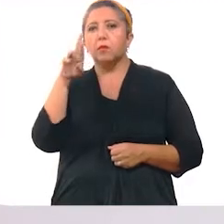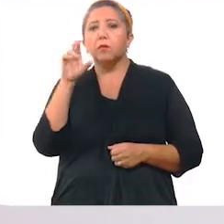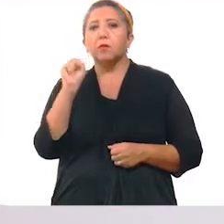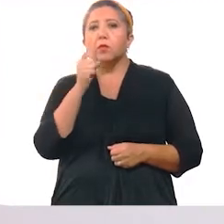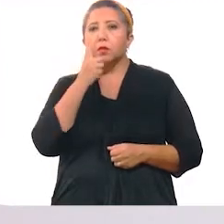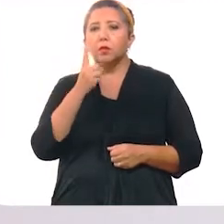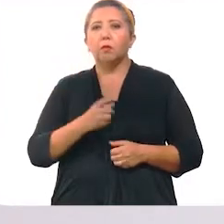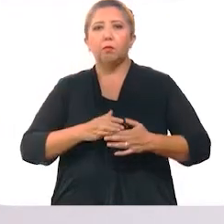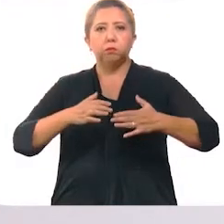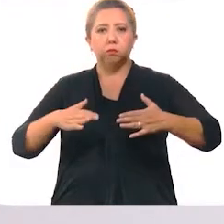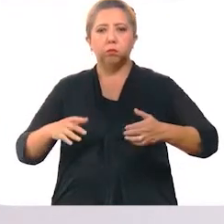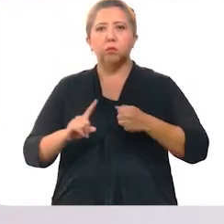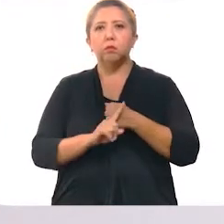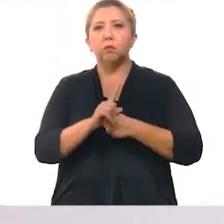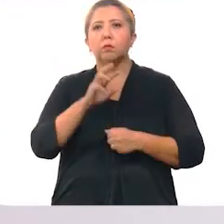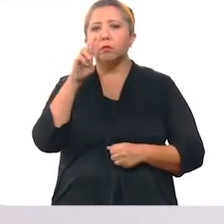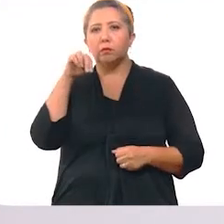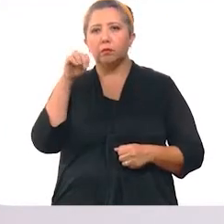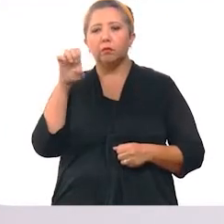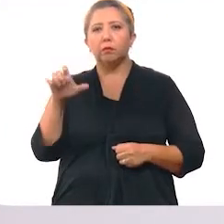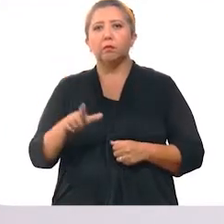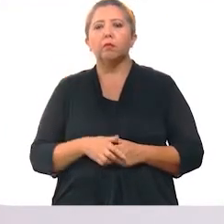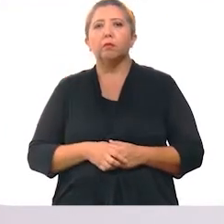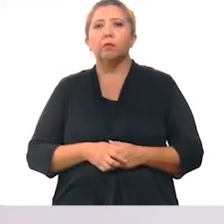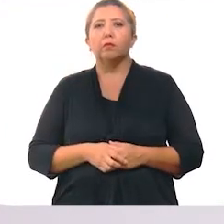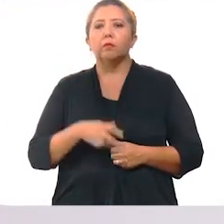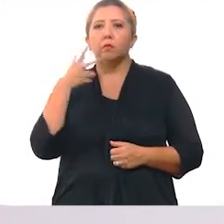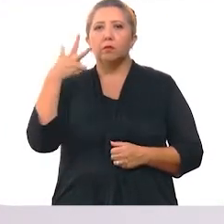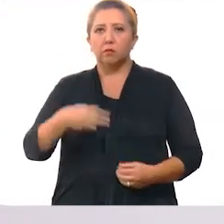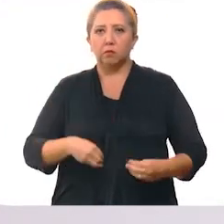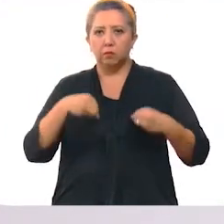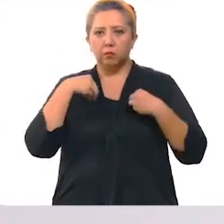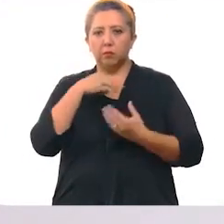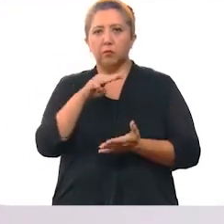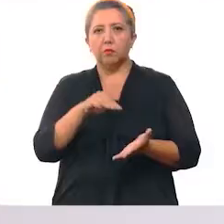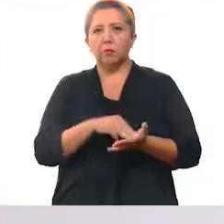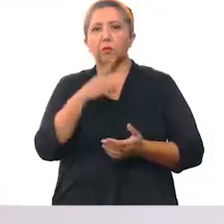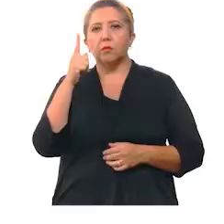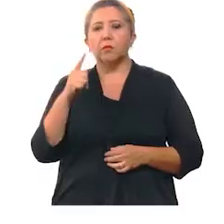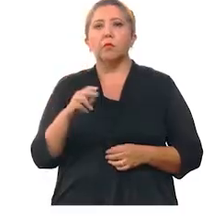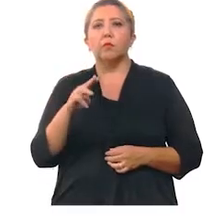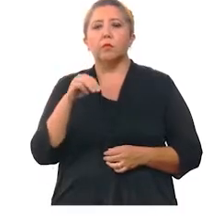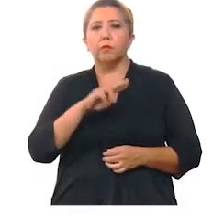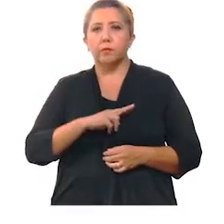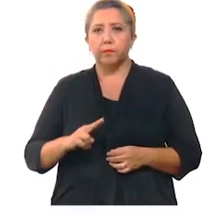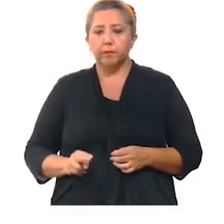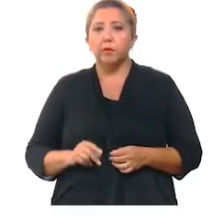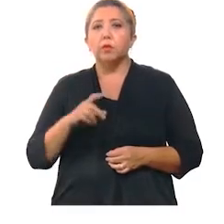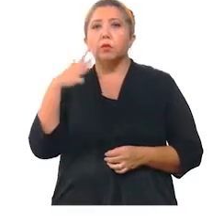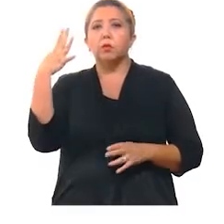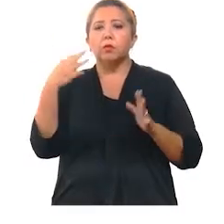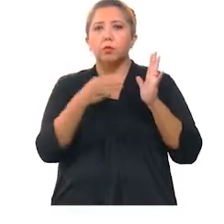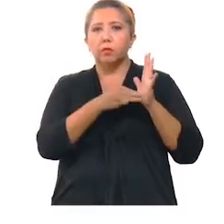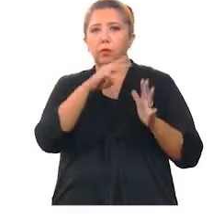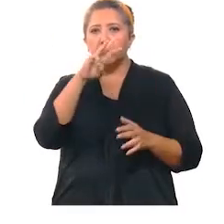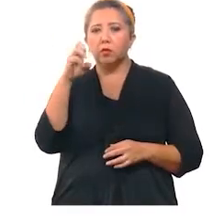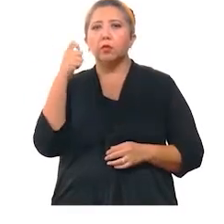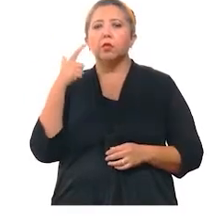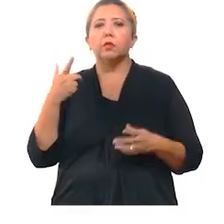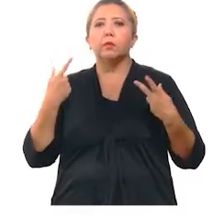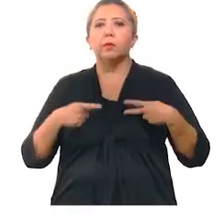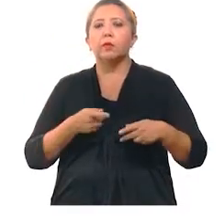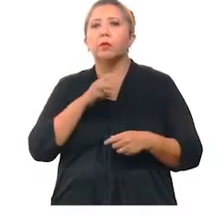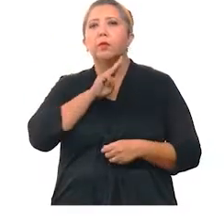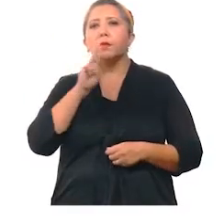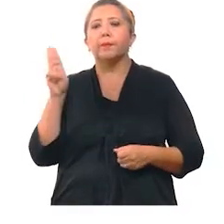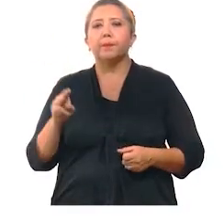neumopatía, obesidad e insuficiencia renal crónica. 8 residían en Mérida y 1 en Umam. En total son 4.307 las